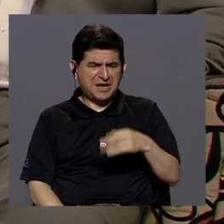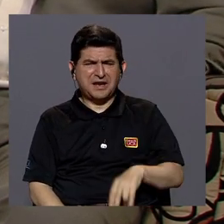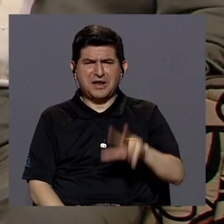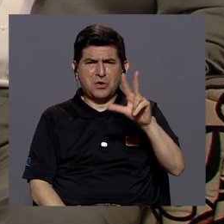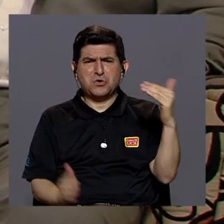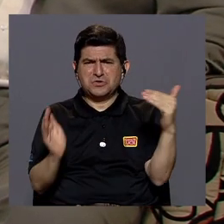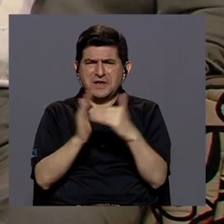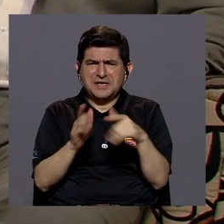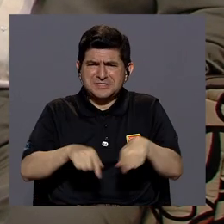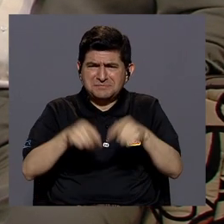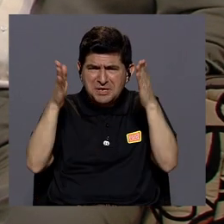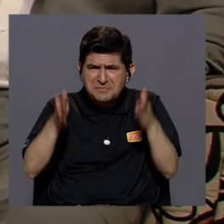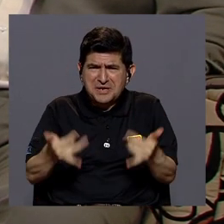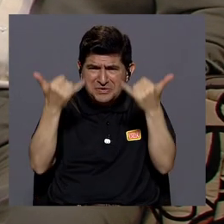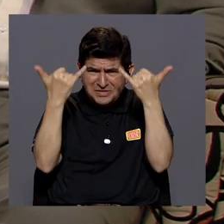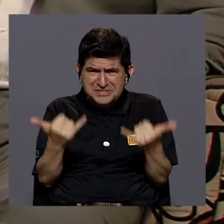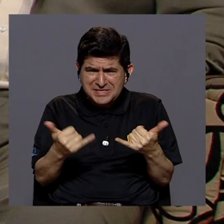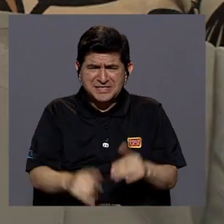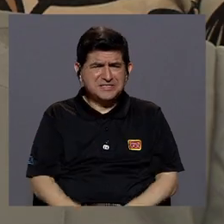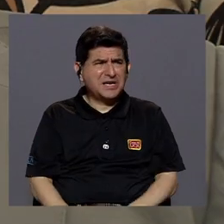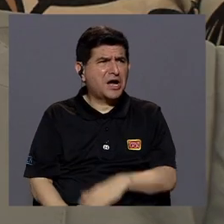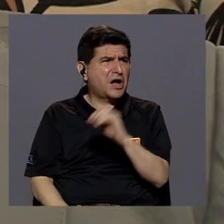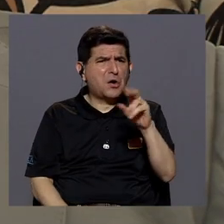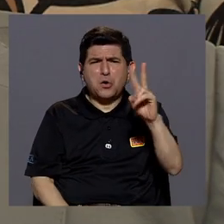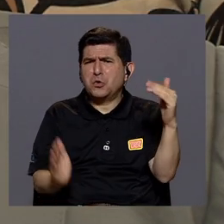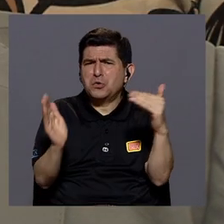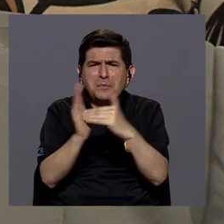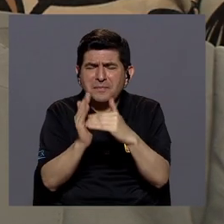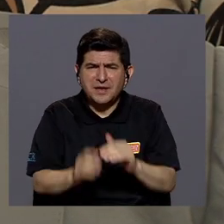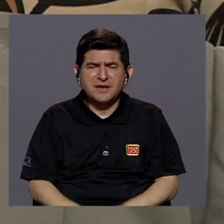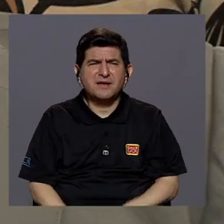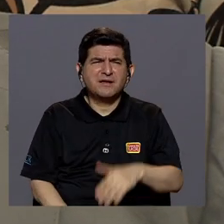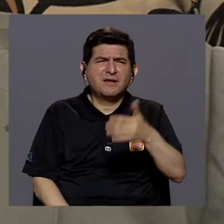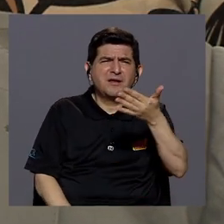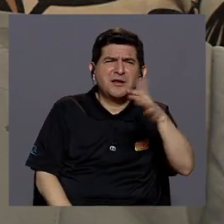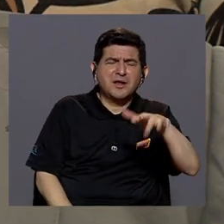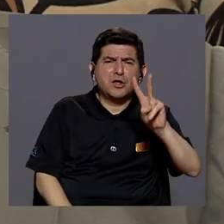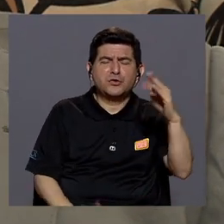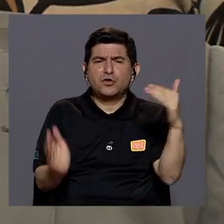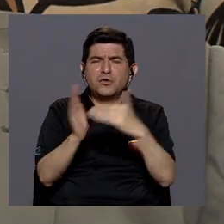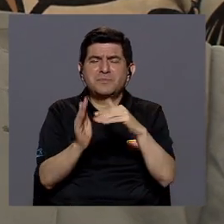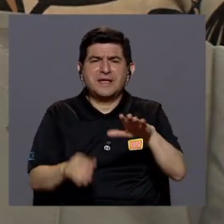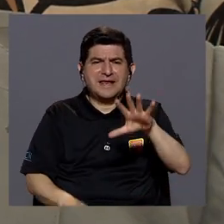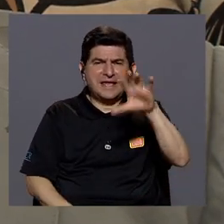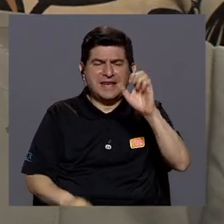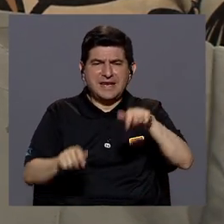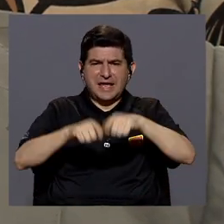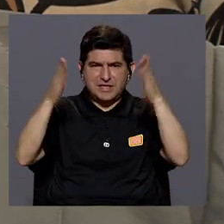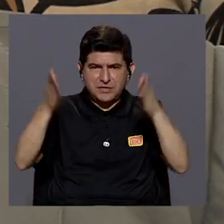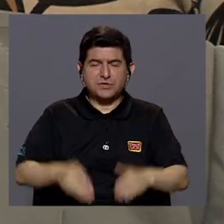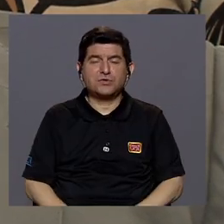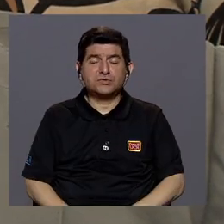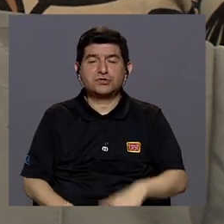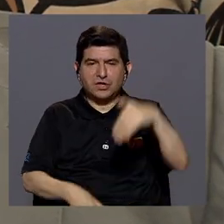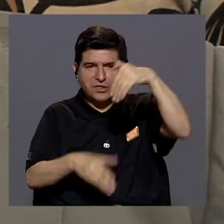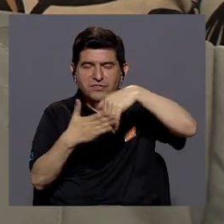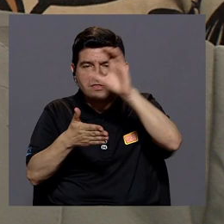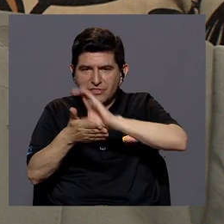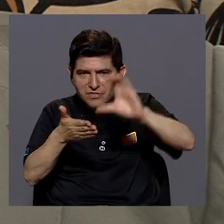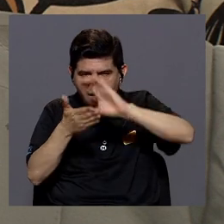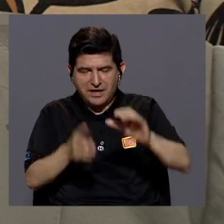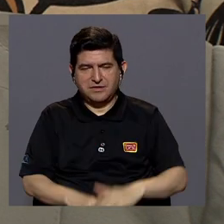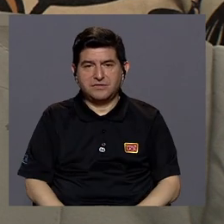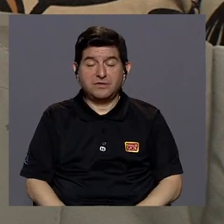ya algo así, 2.000 o 3.000. Hay alrededor de 2.500 periodistas, bueno, pero están colegiados. Imagínense que